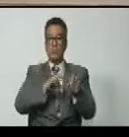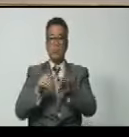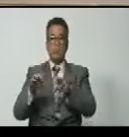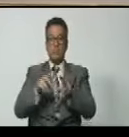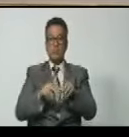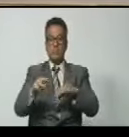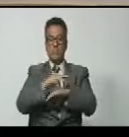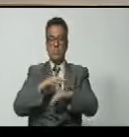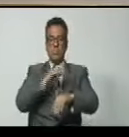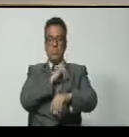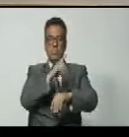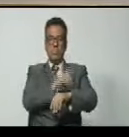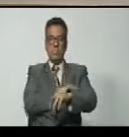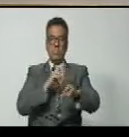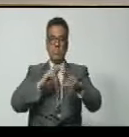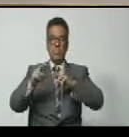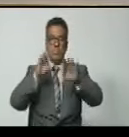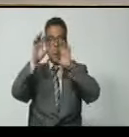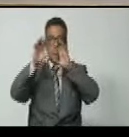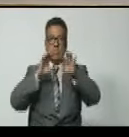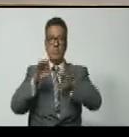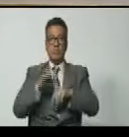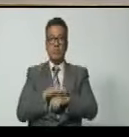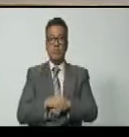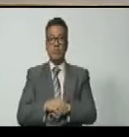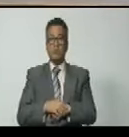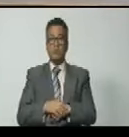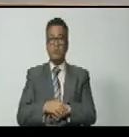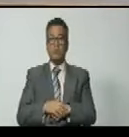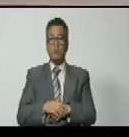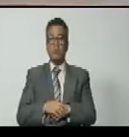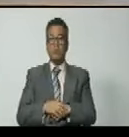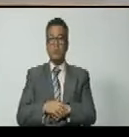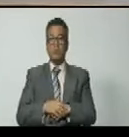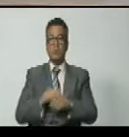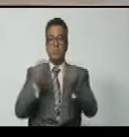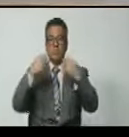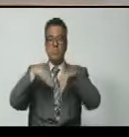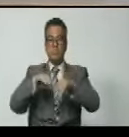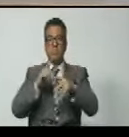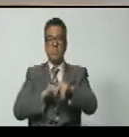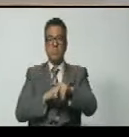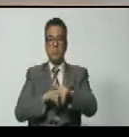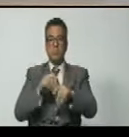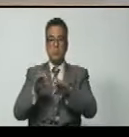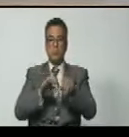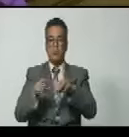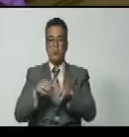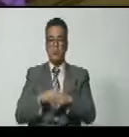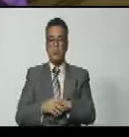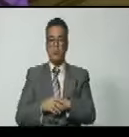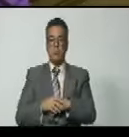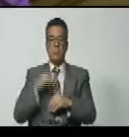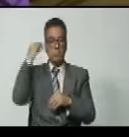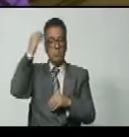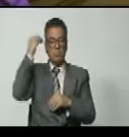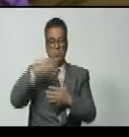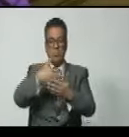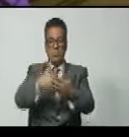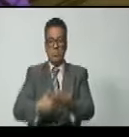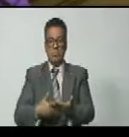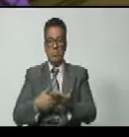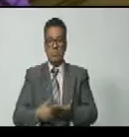secretaría al Ministerio del Poder Popular para Relaciones Exteriores. Siguiente punto del orden del día, ciudadana secretaria. Considerar el